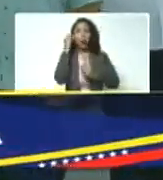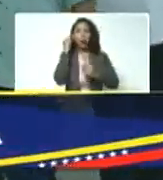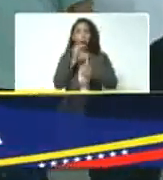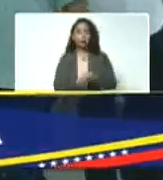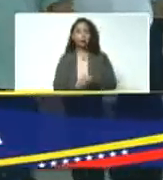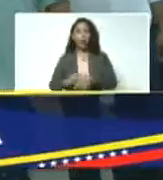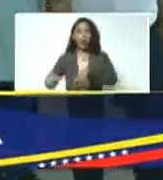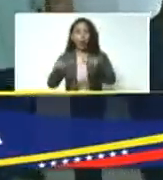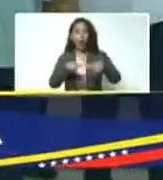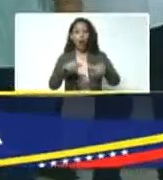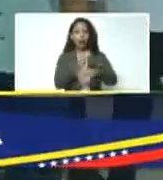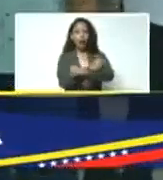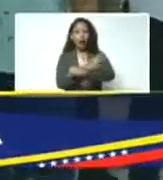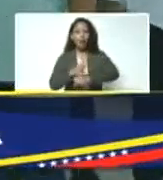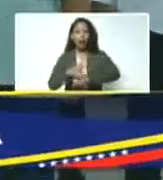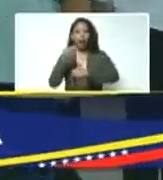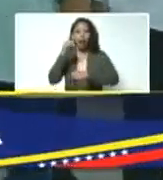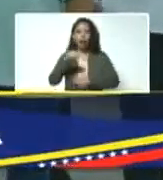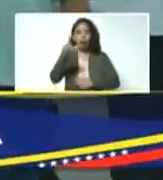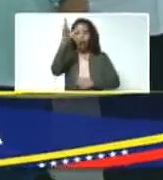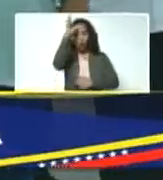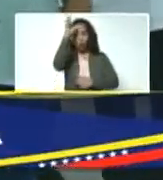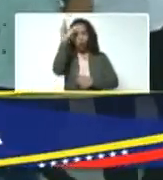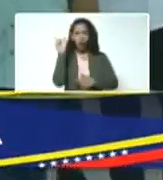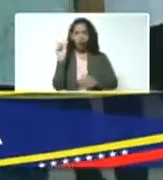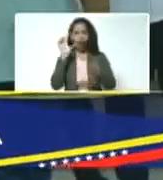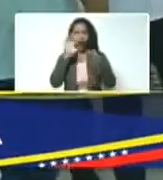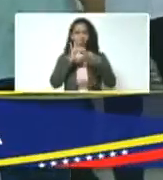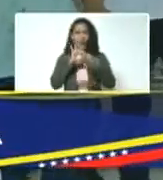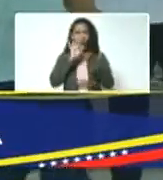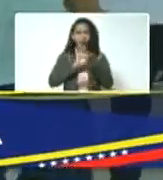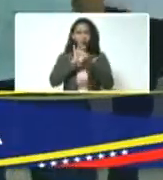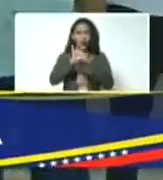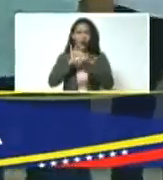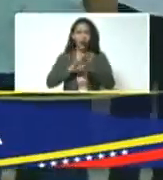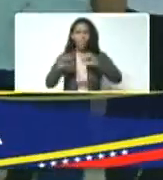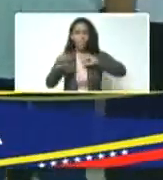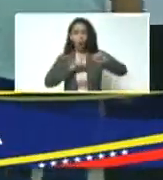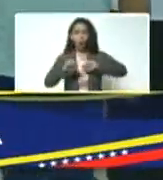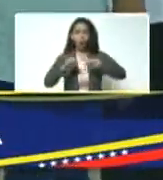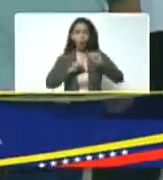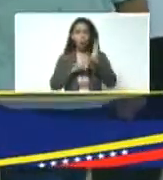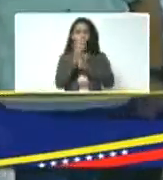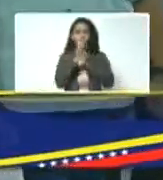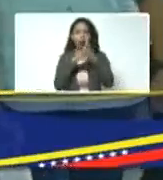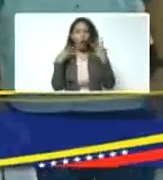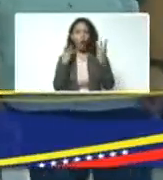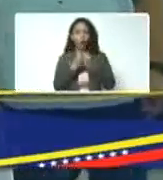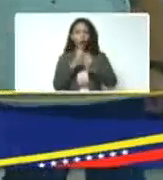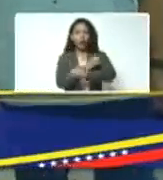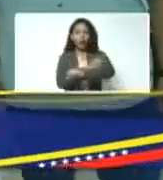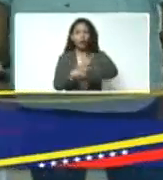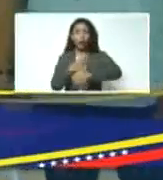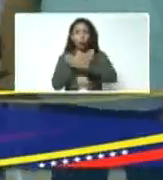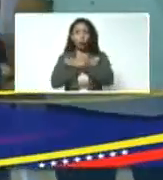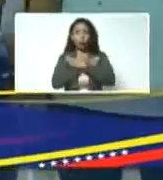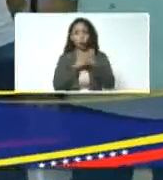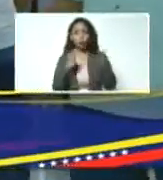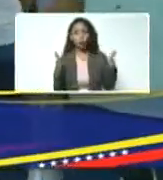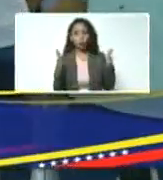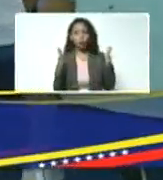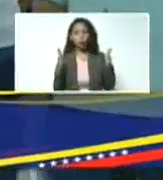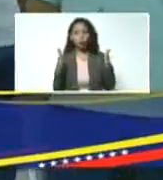los espacios de Sambil Paraguaná, que ha sido una alianza estratégica entre el movimiento de Emprender Juntos y el Sambil, que ha puesto a disposición sus